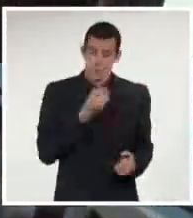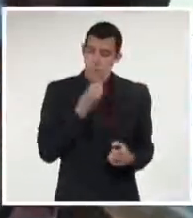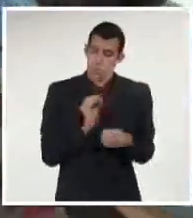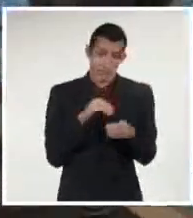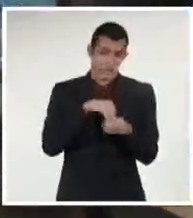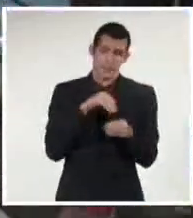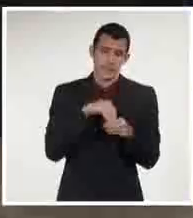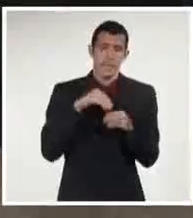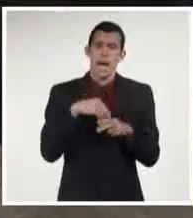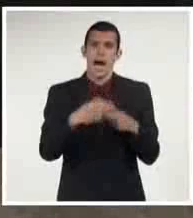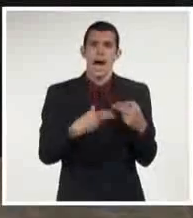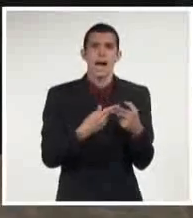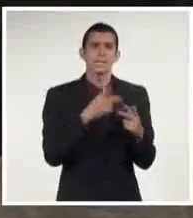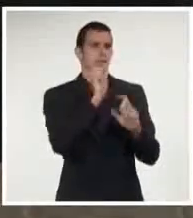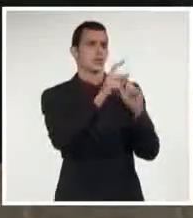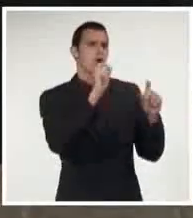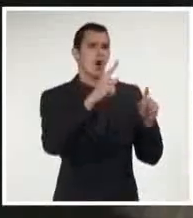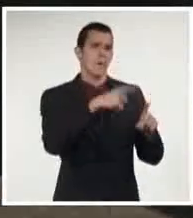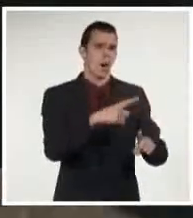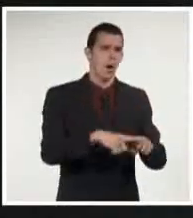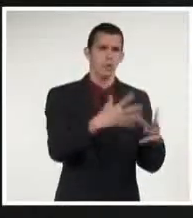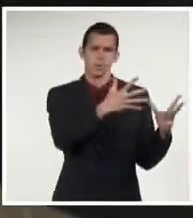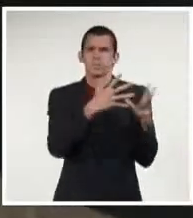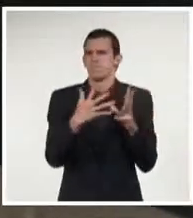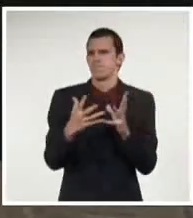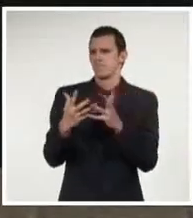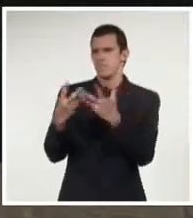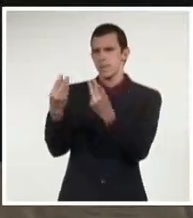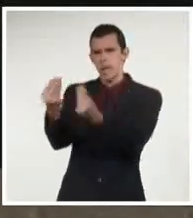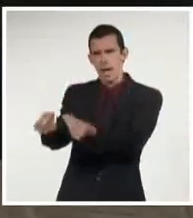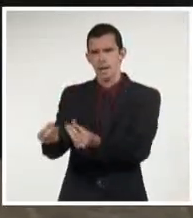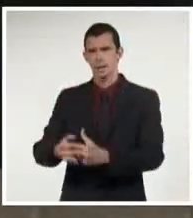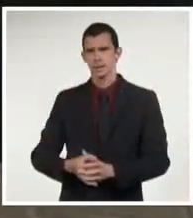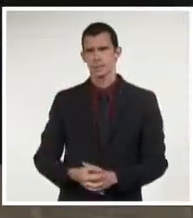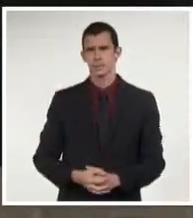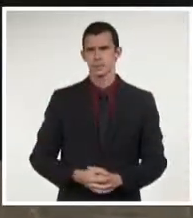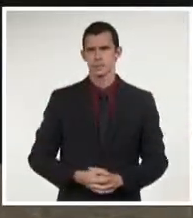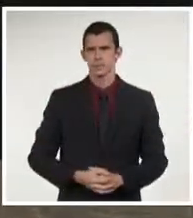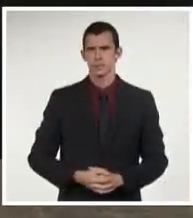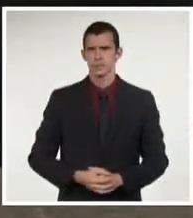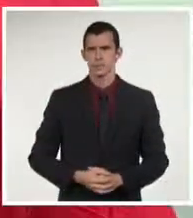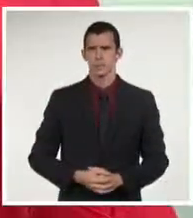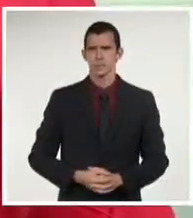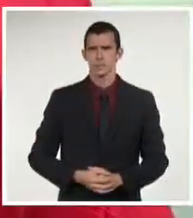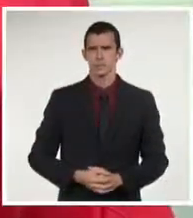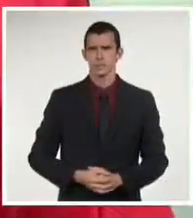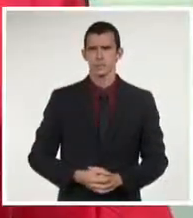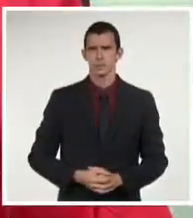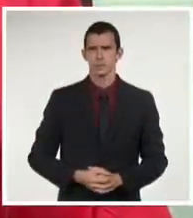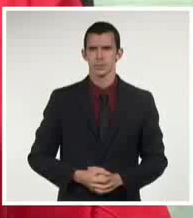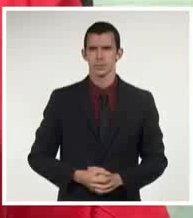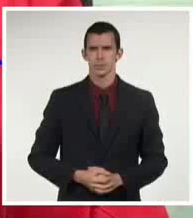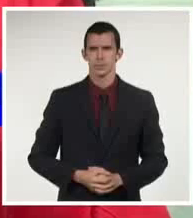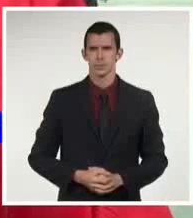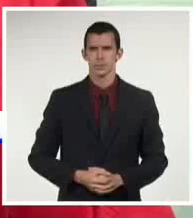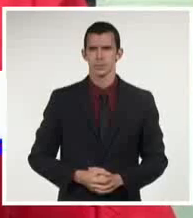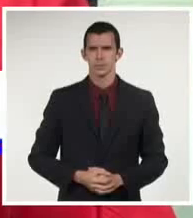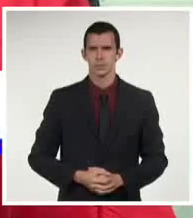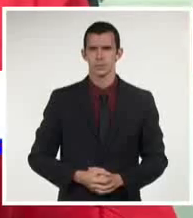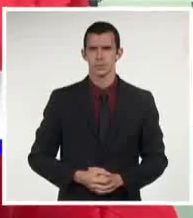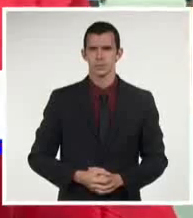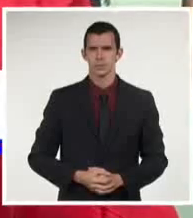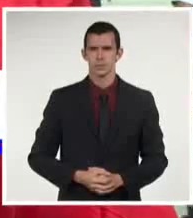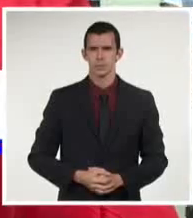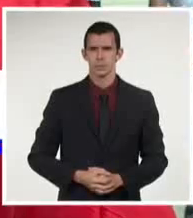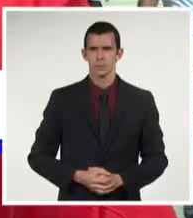recursos útiles para servir en la reanimación de un hogar, entre otros vitales. Hemos preparado